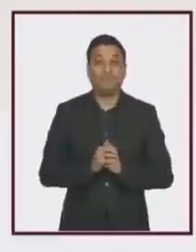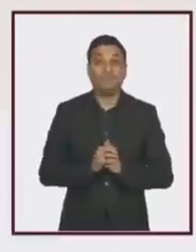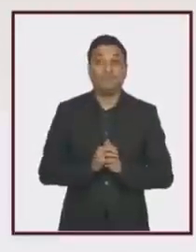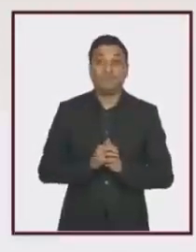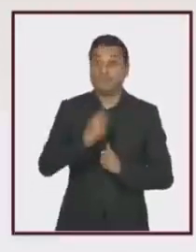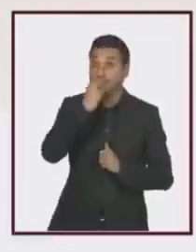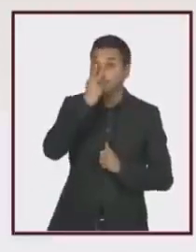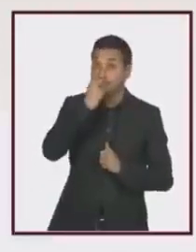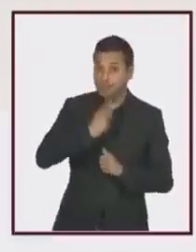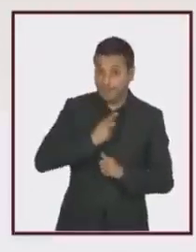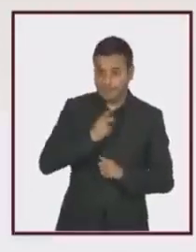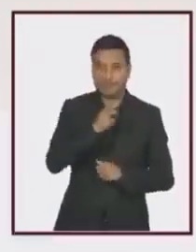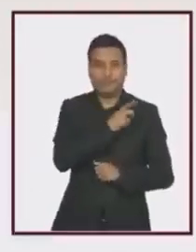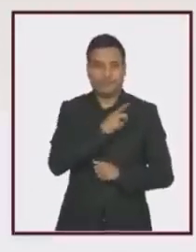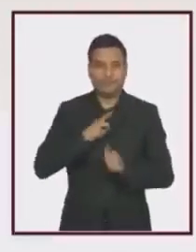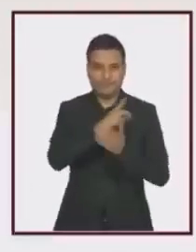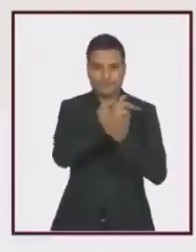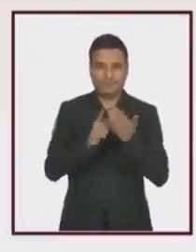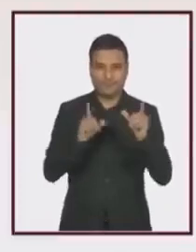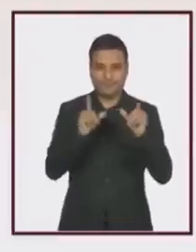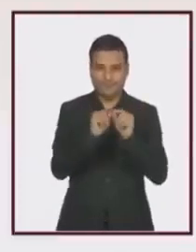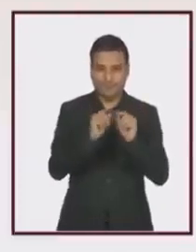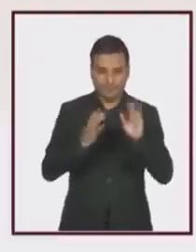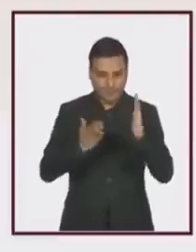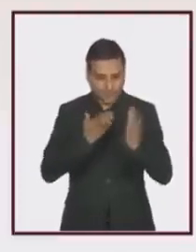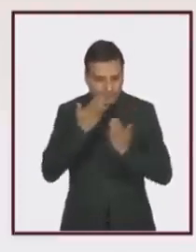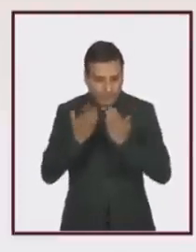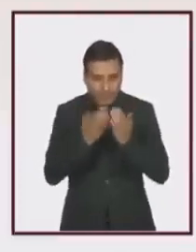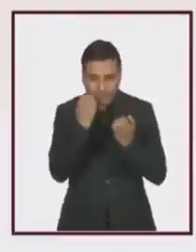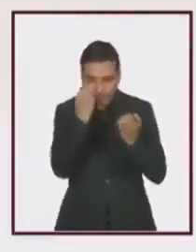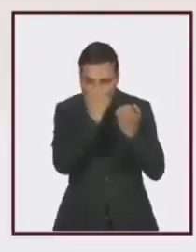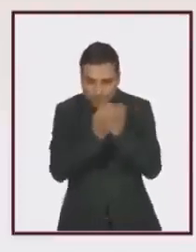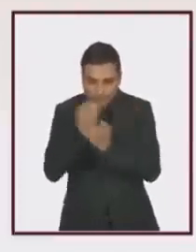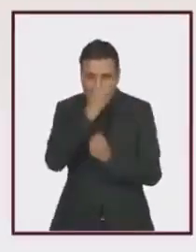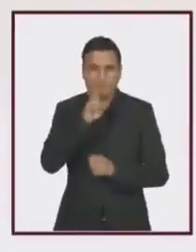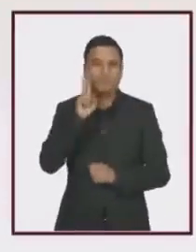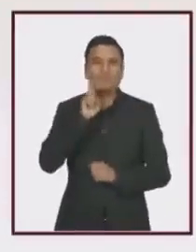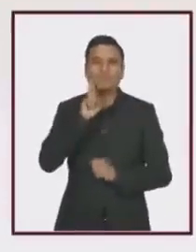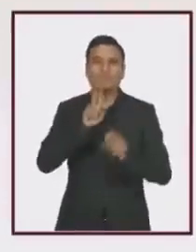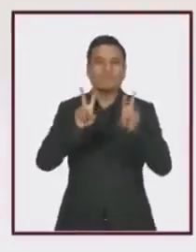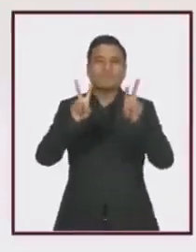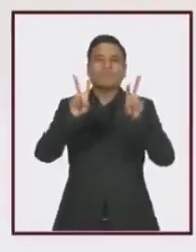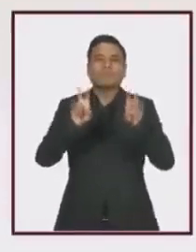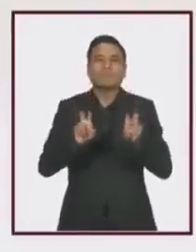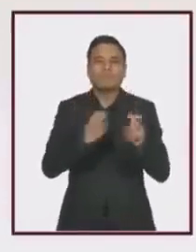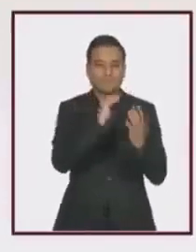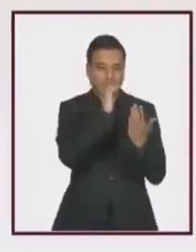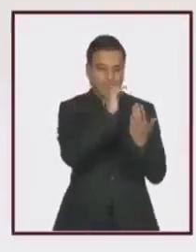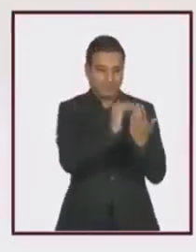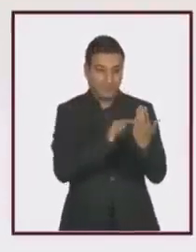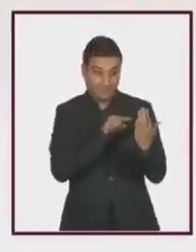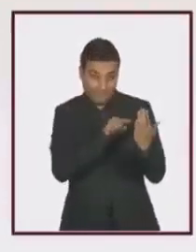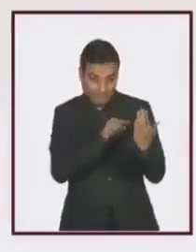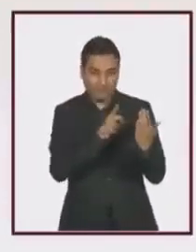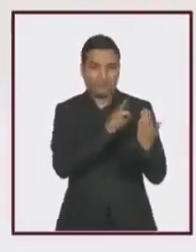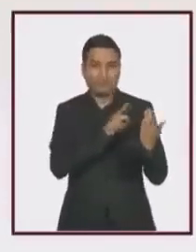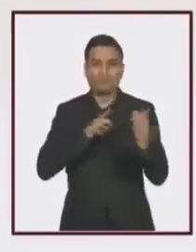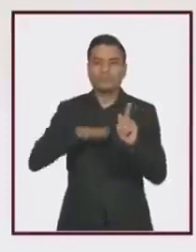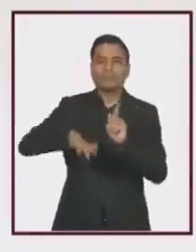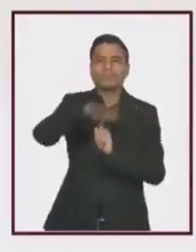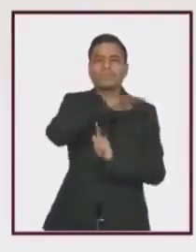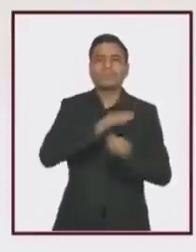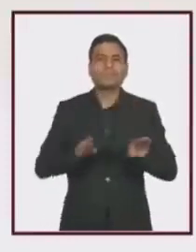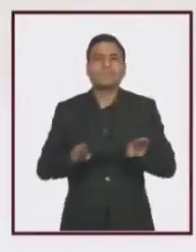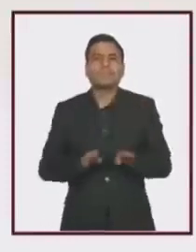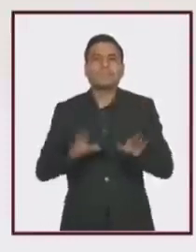una revisión del programa sintético para identificar cuáles contenidos deben contextualizarse. ¿Nos podría dar un